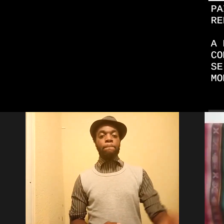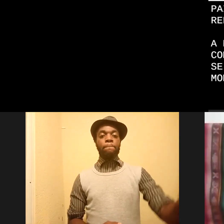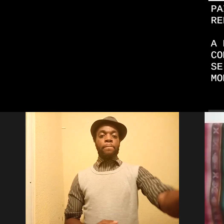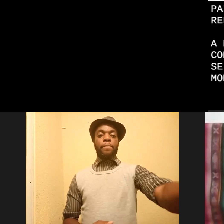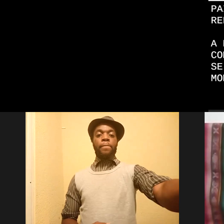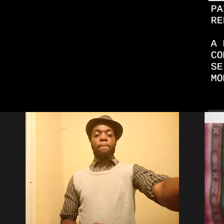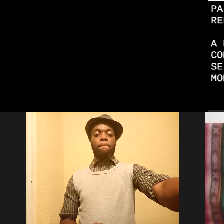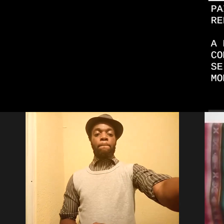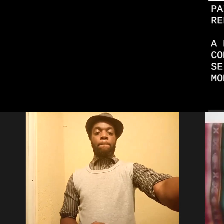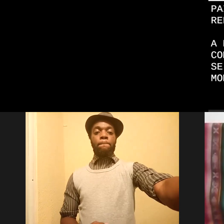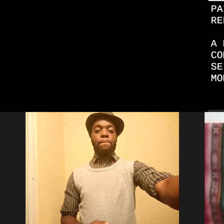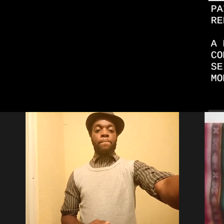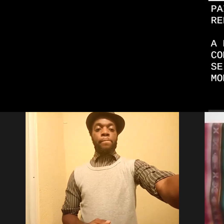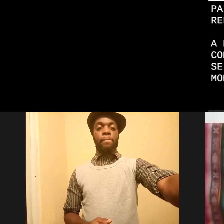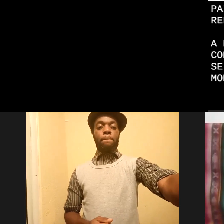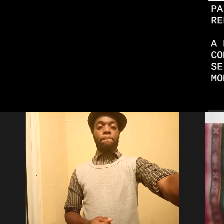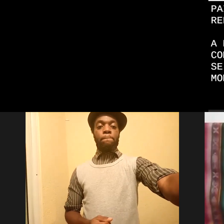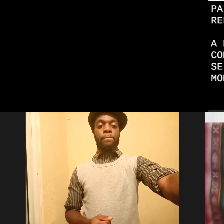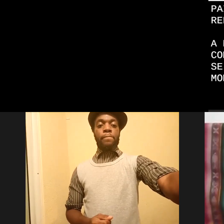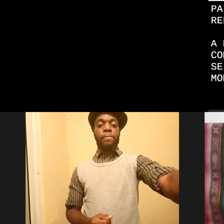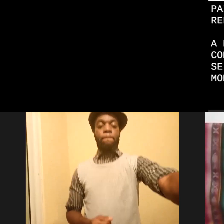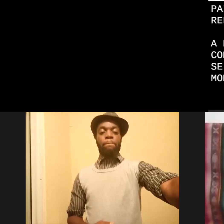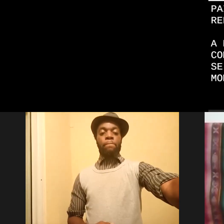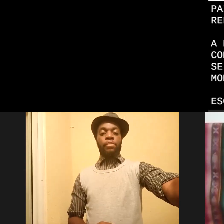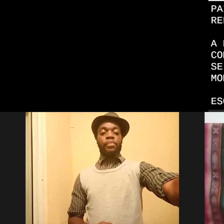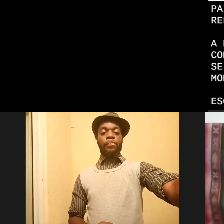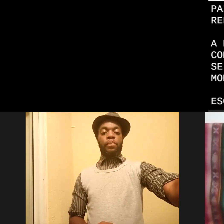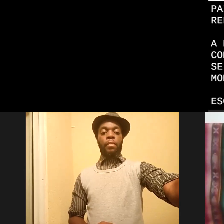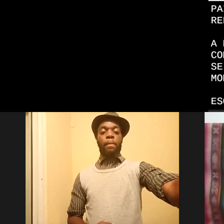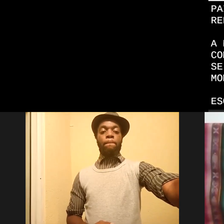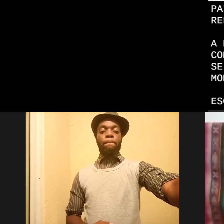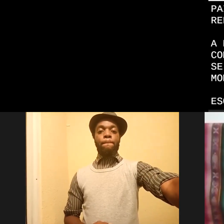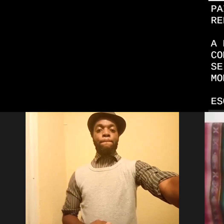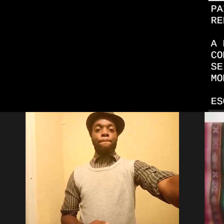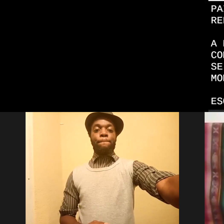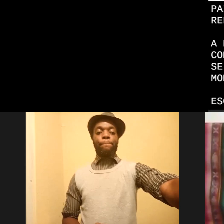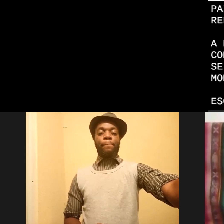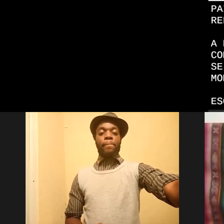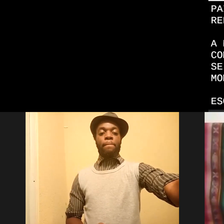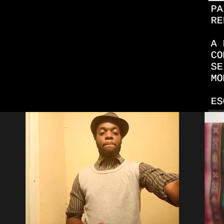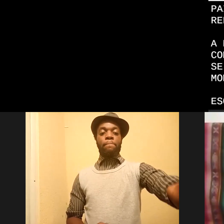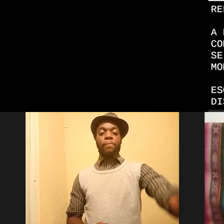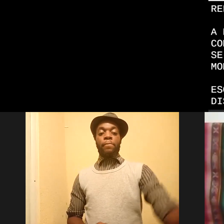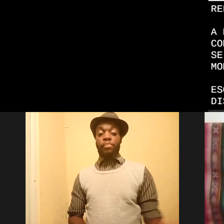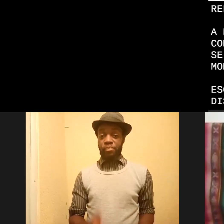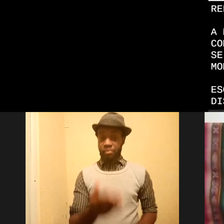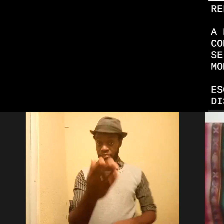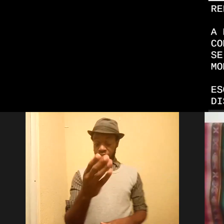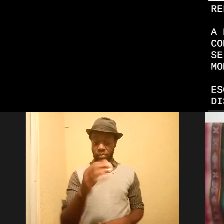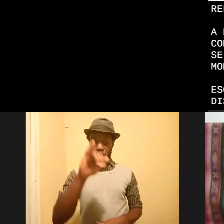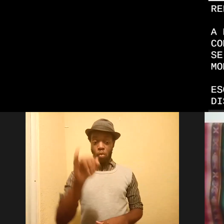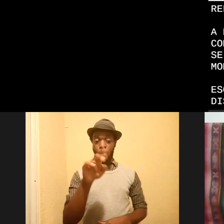Ay, ¿por qué ya? Te escucho, Julián. Perdón. Te estamos escuchando. Tengo una